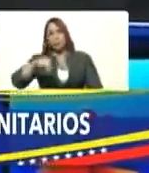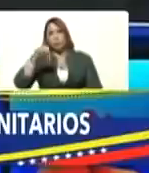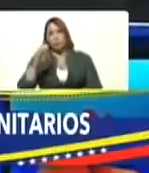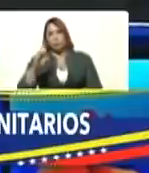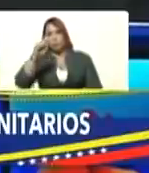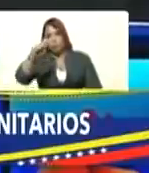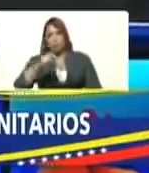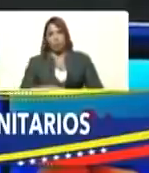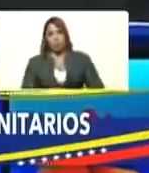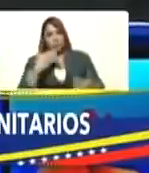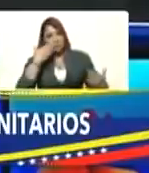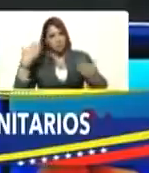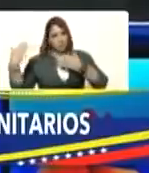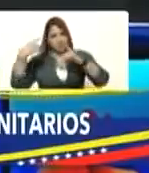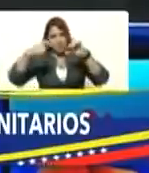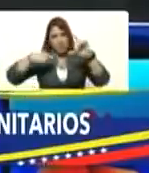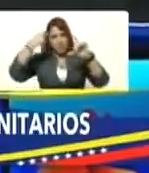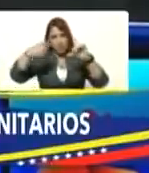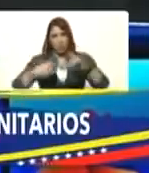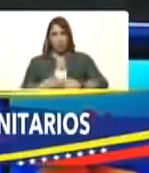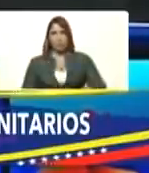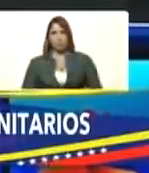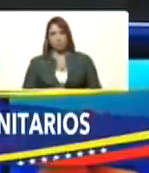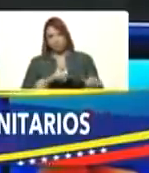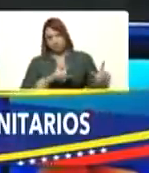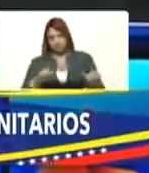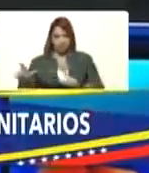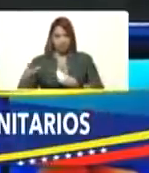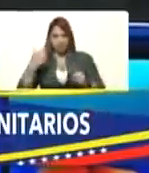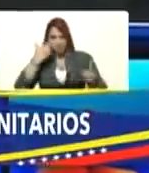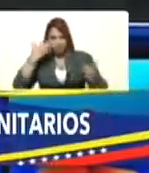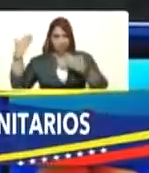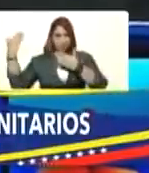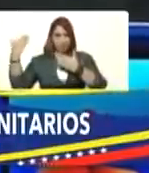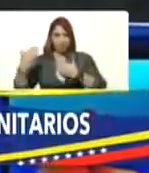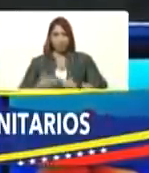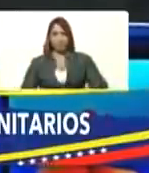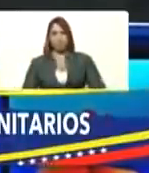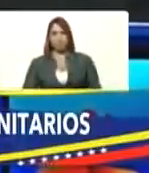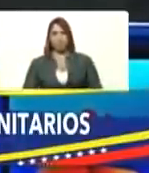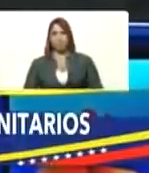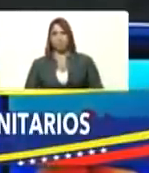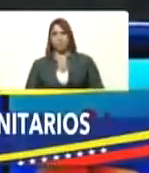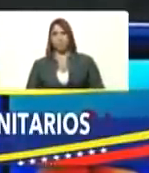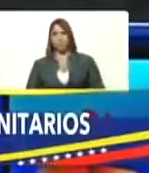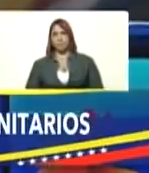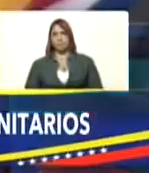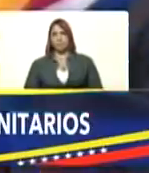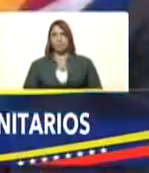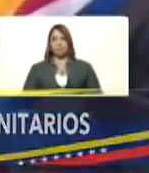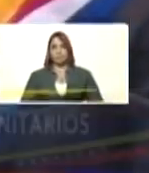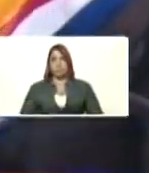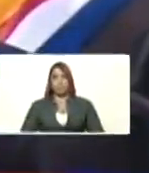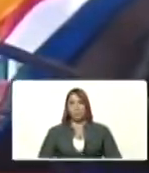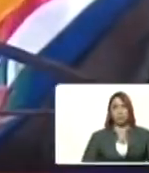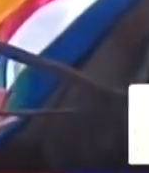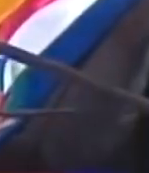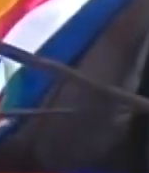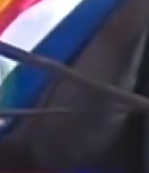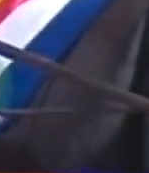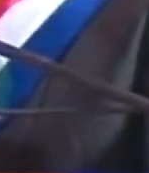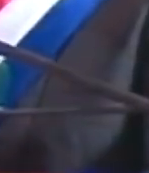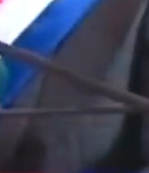3R.net. Vamos a ver el video. ¿Estamos listos? Vamos a ver. Adelante, video. Voy a proceder